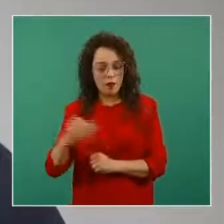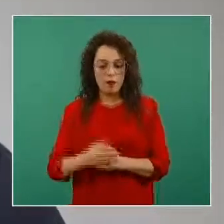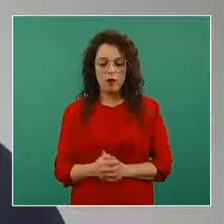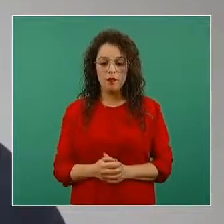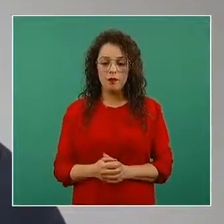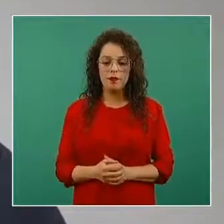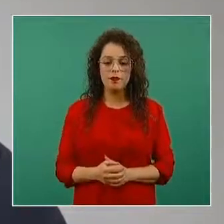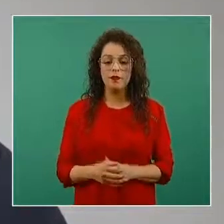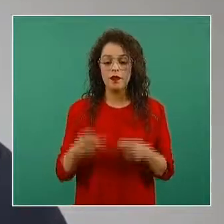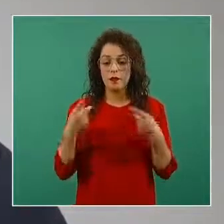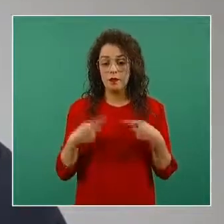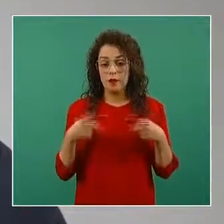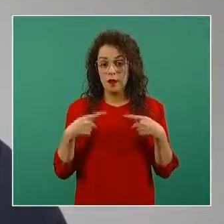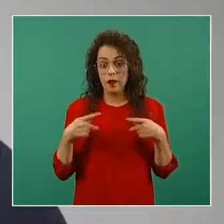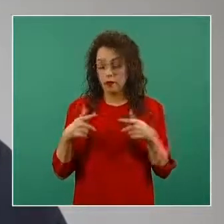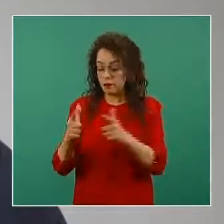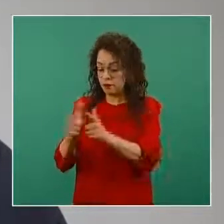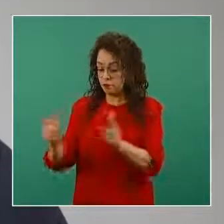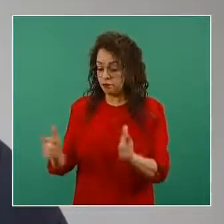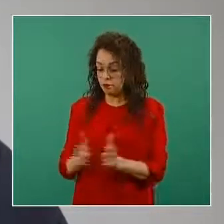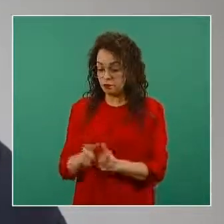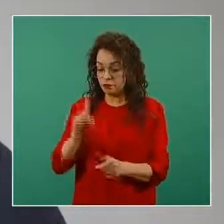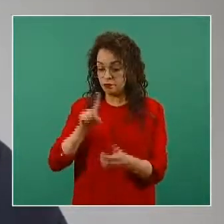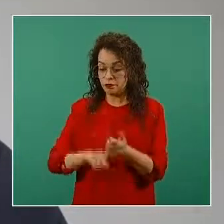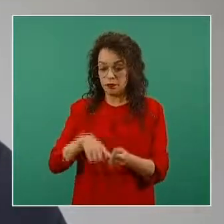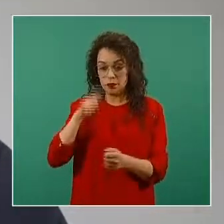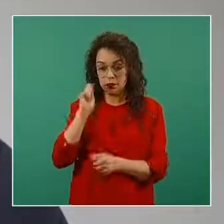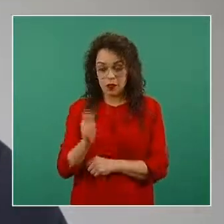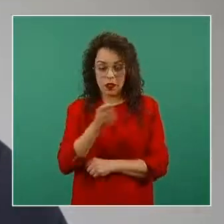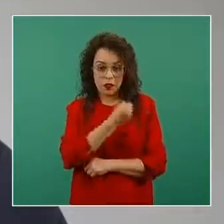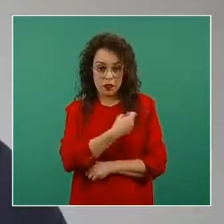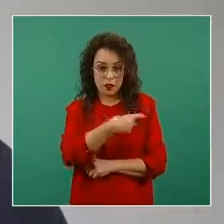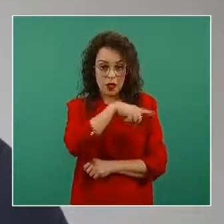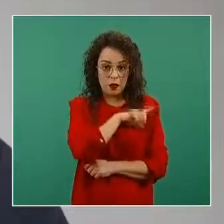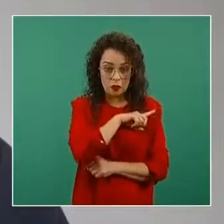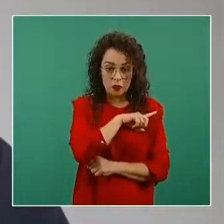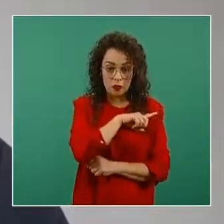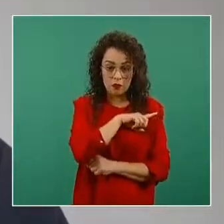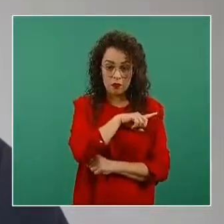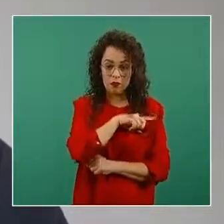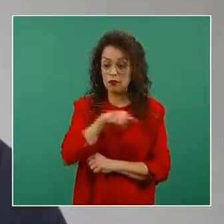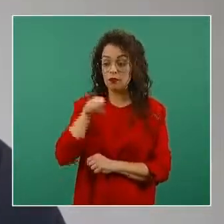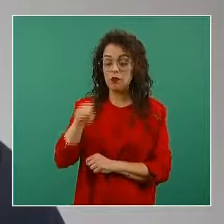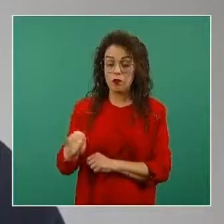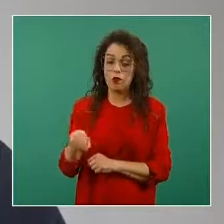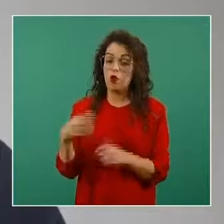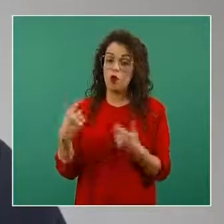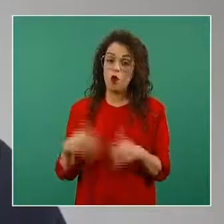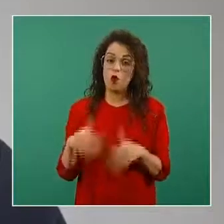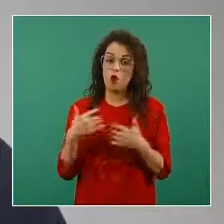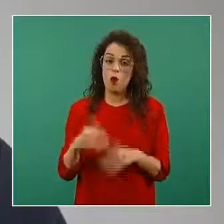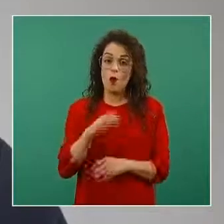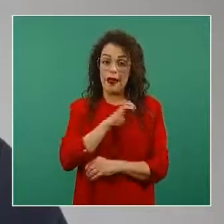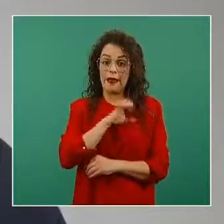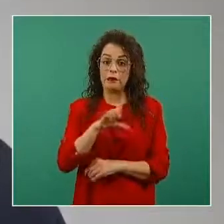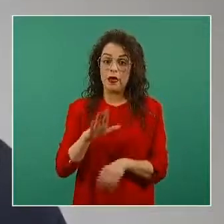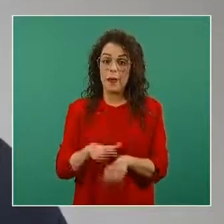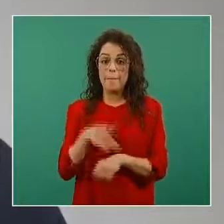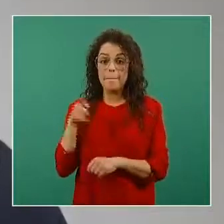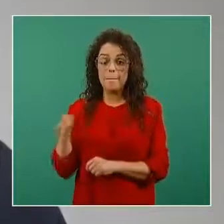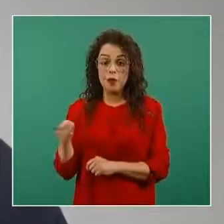trabajadores de la salud dentro de este grupo han sido también un grupo especial, porque son precisamente los